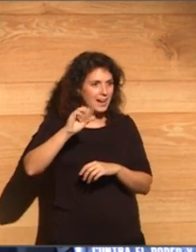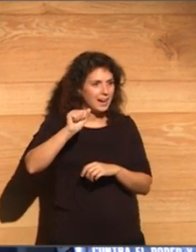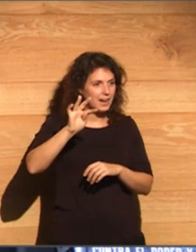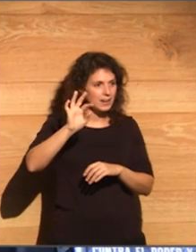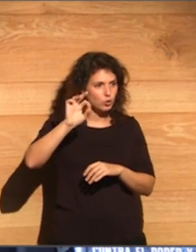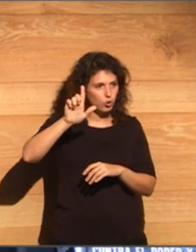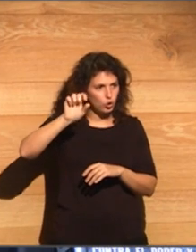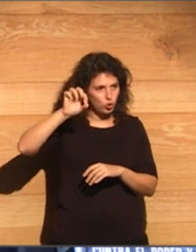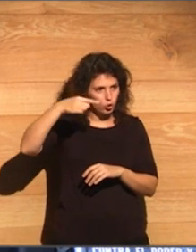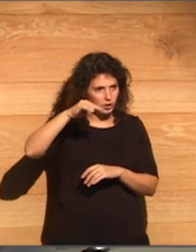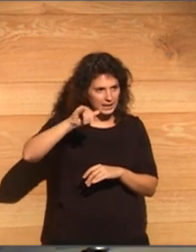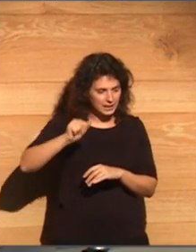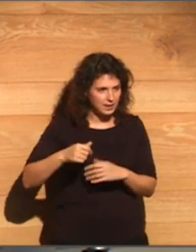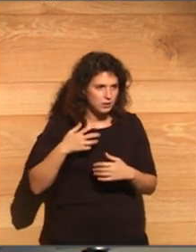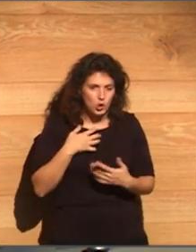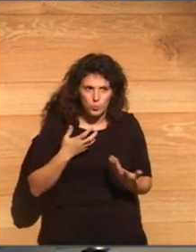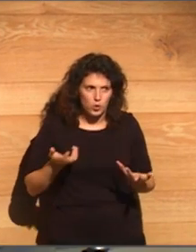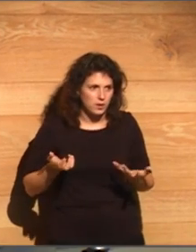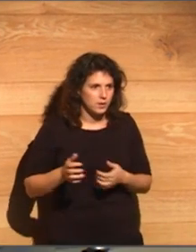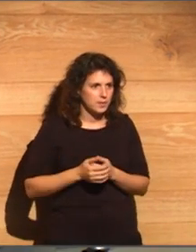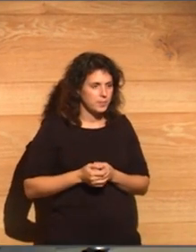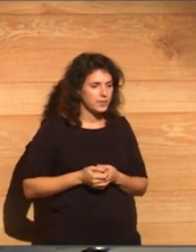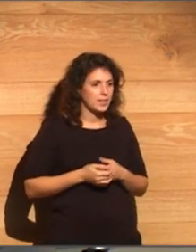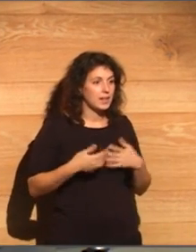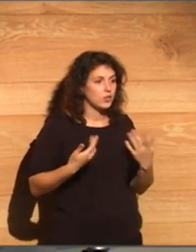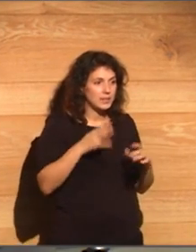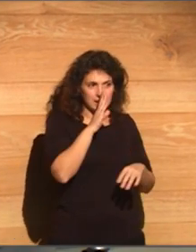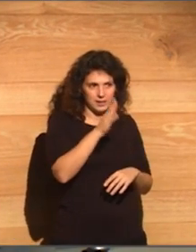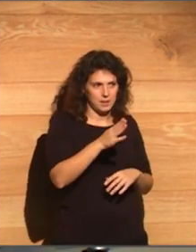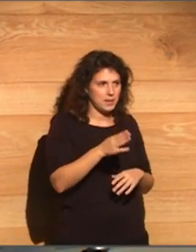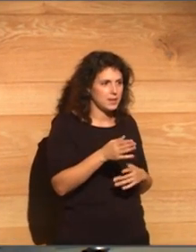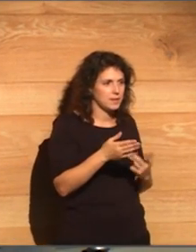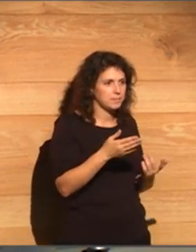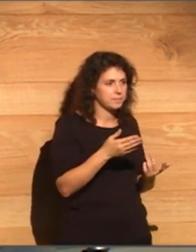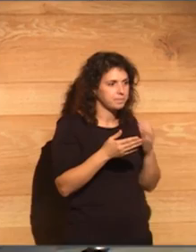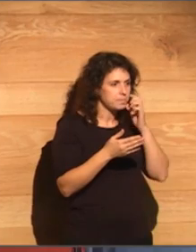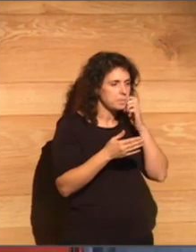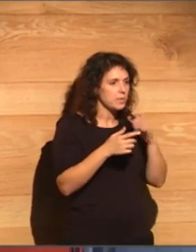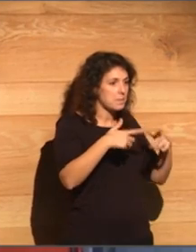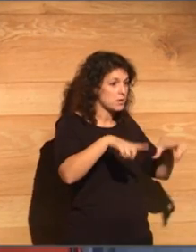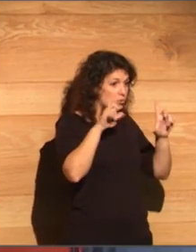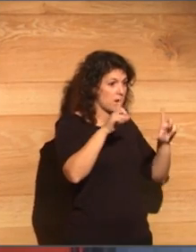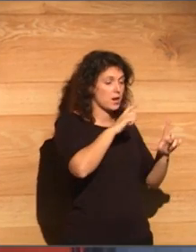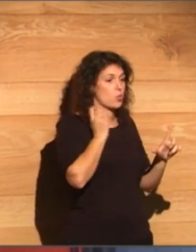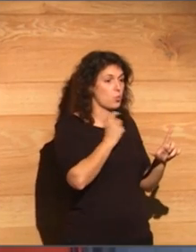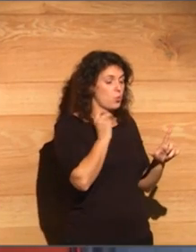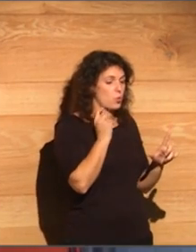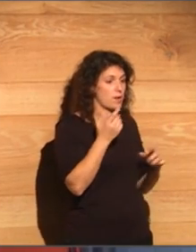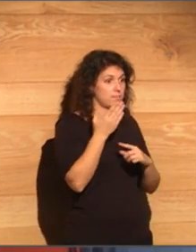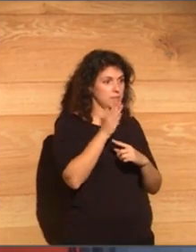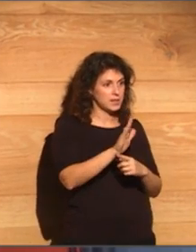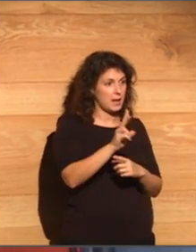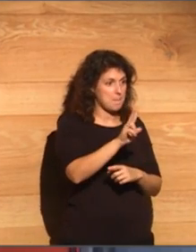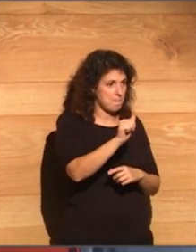la vaquilla, ¿no? un poco sale también. Claro, sí. Pero aquí directamente sienta al personaje del cura, que lo interpreta José Luis